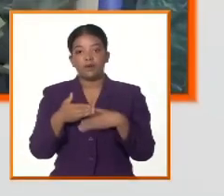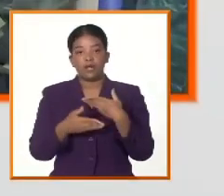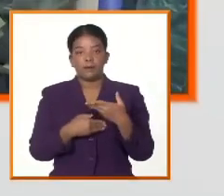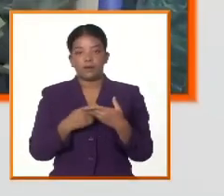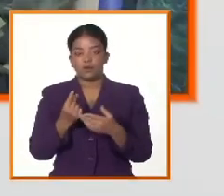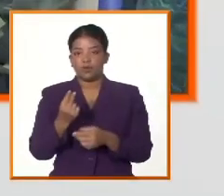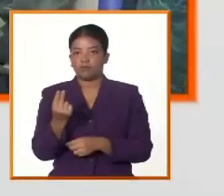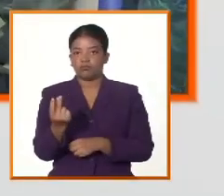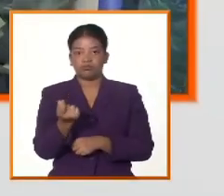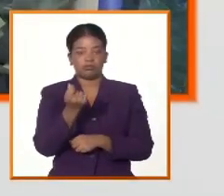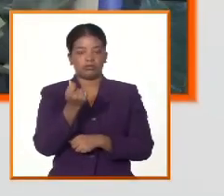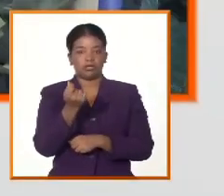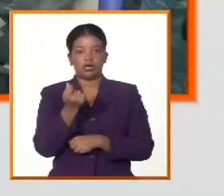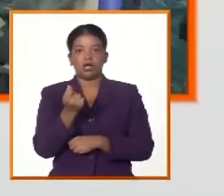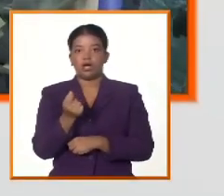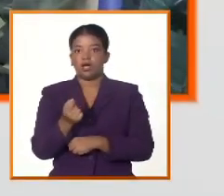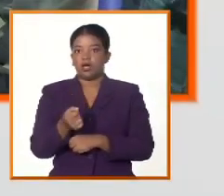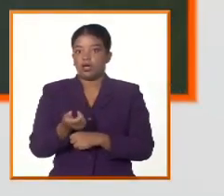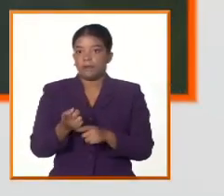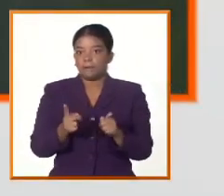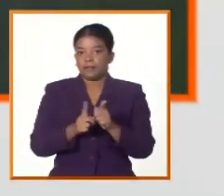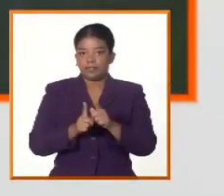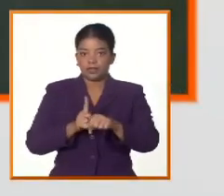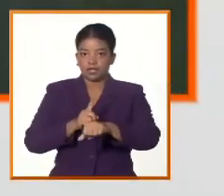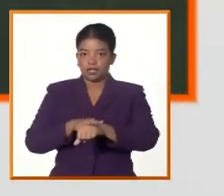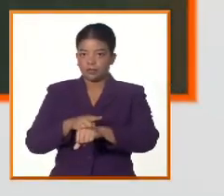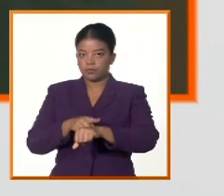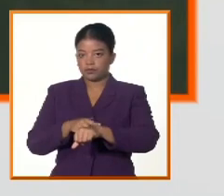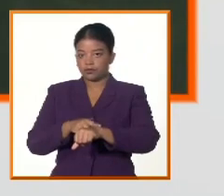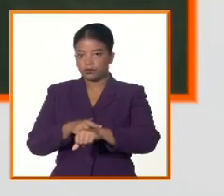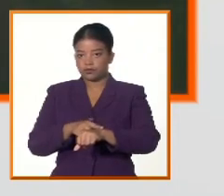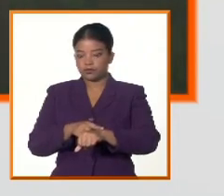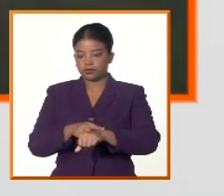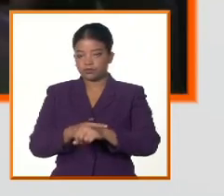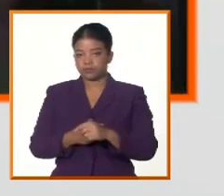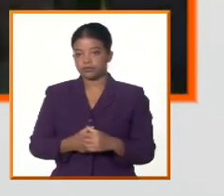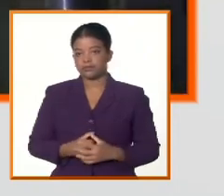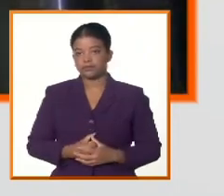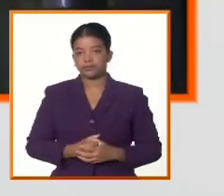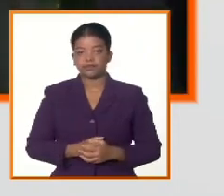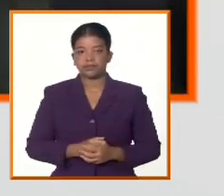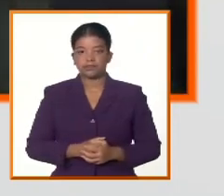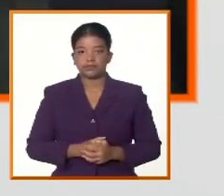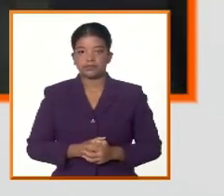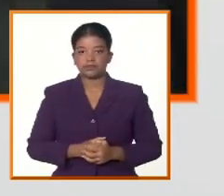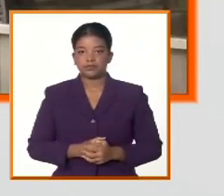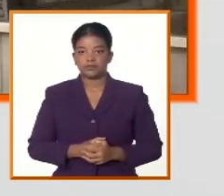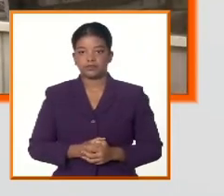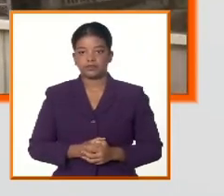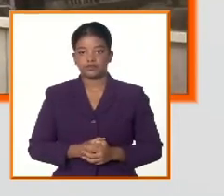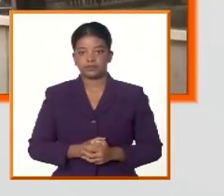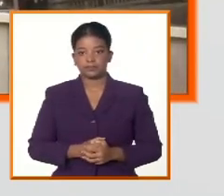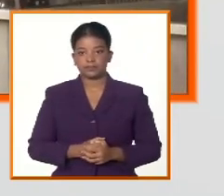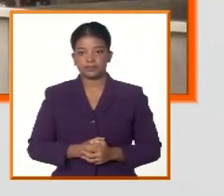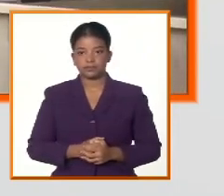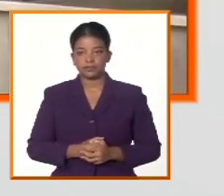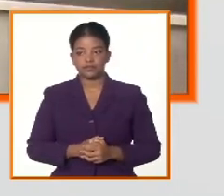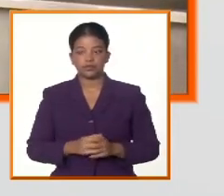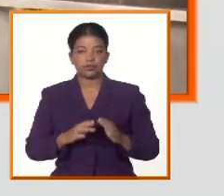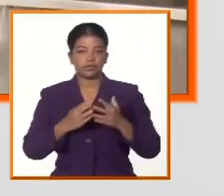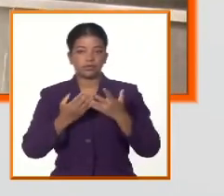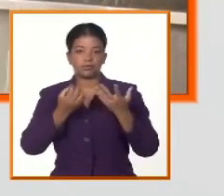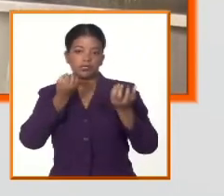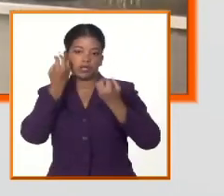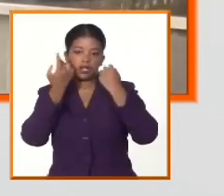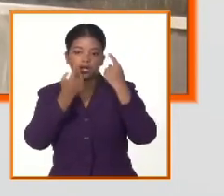mucho más rápido que las posibilidades en el momento de la creatividad y todo el mundo se ha lanzado a crear determinados